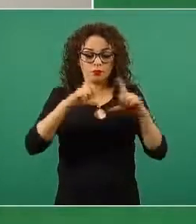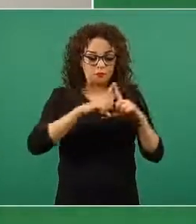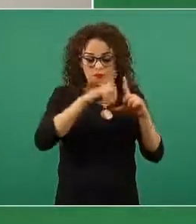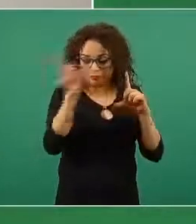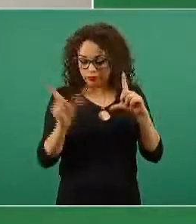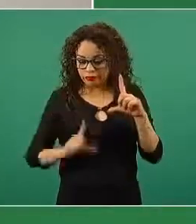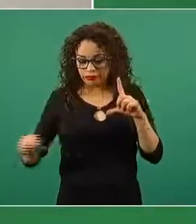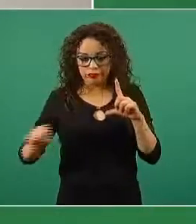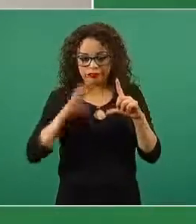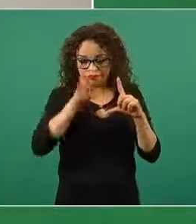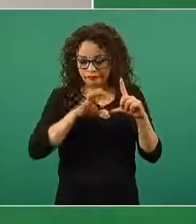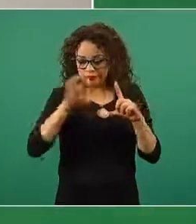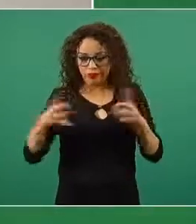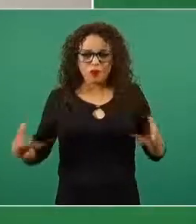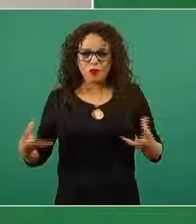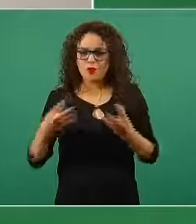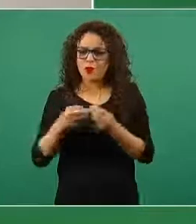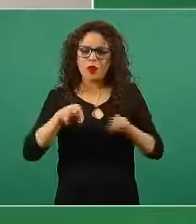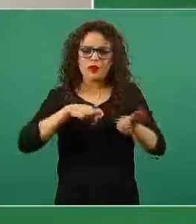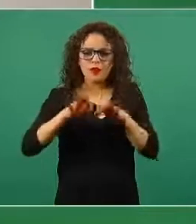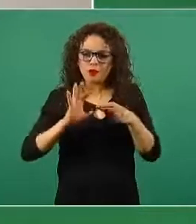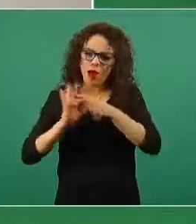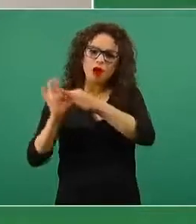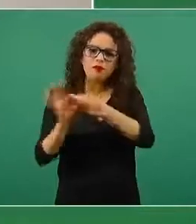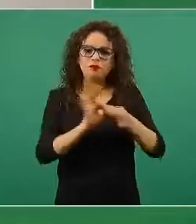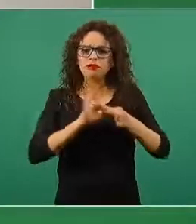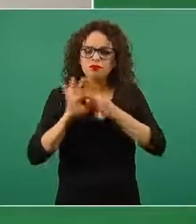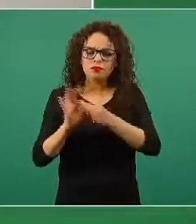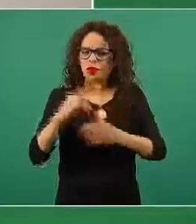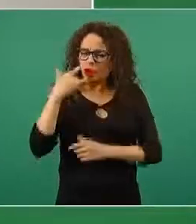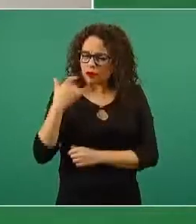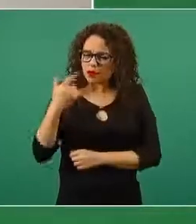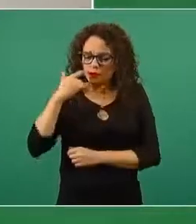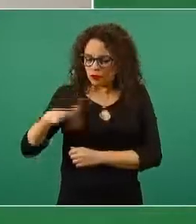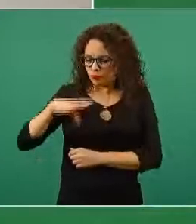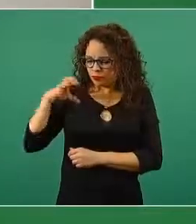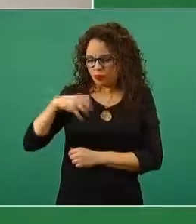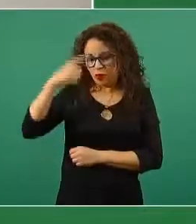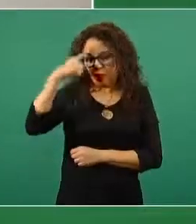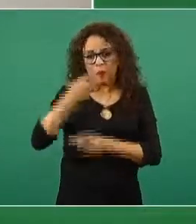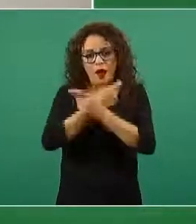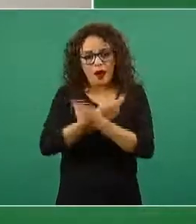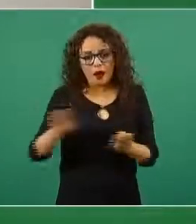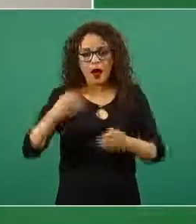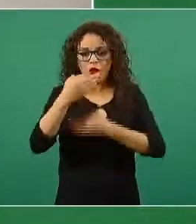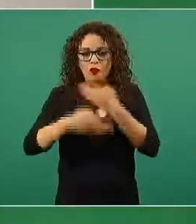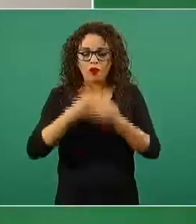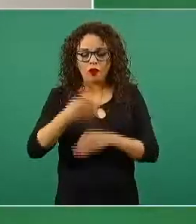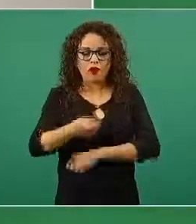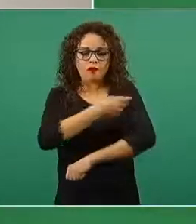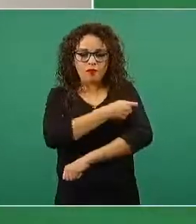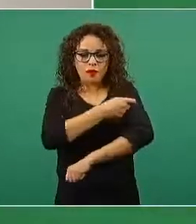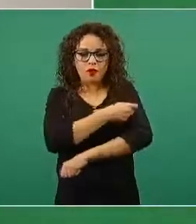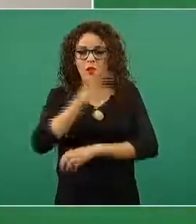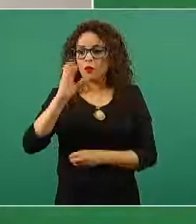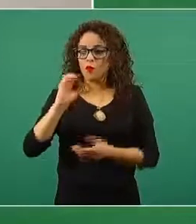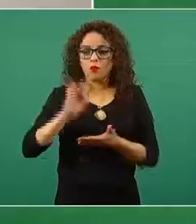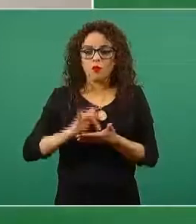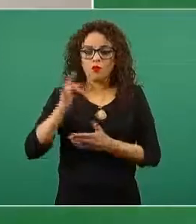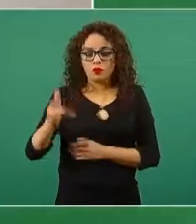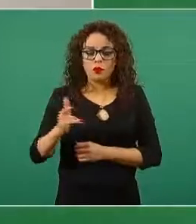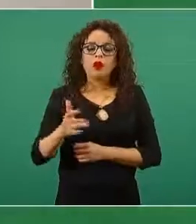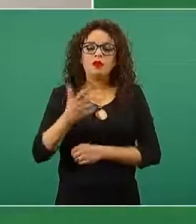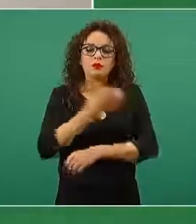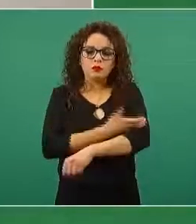que trabajan incansablemente en esta Estrategia Nacional de Vacunación. Muchas gracias a los medios de comunicación